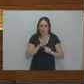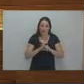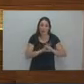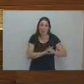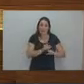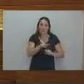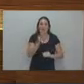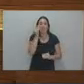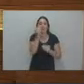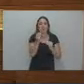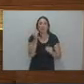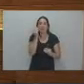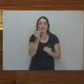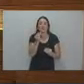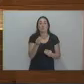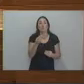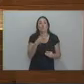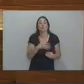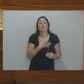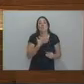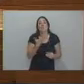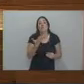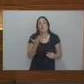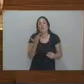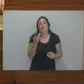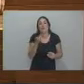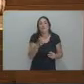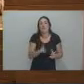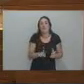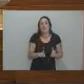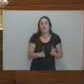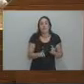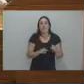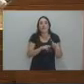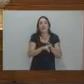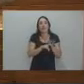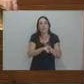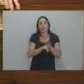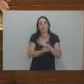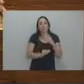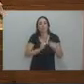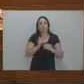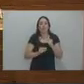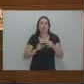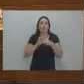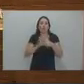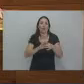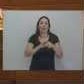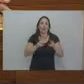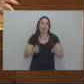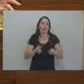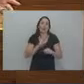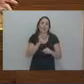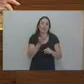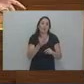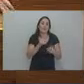creemos que se pueden utilizar recursos, por ejemplo, con una modernización del sistema tributario,